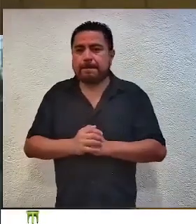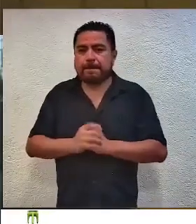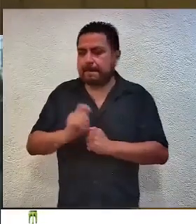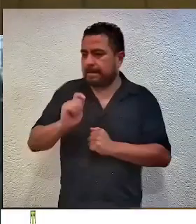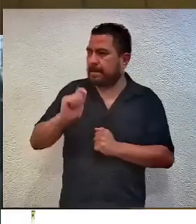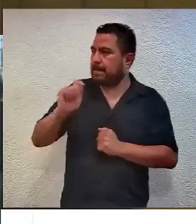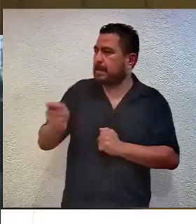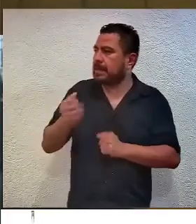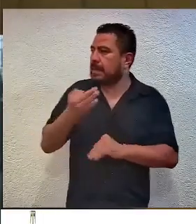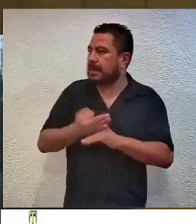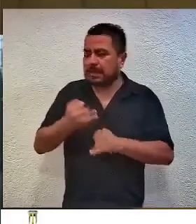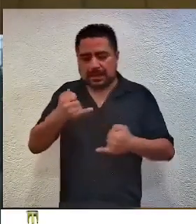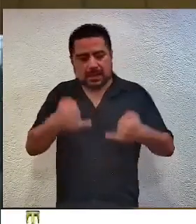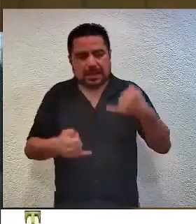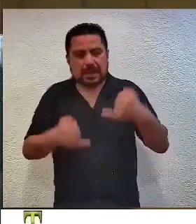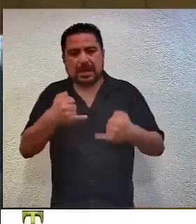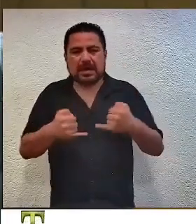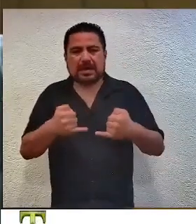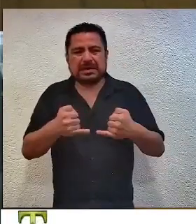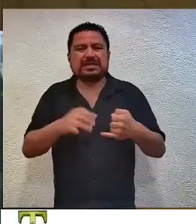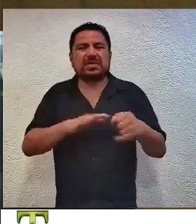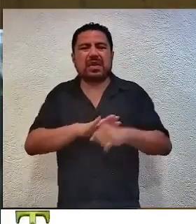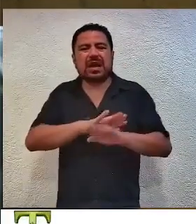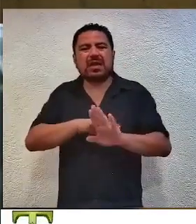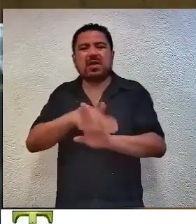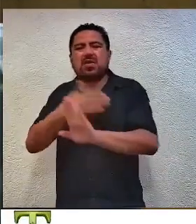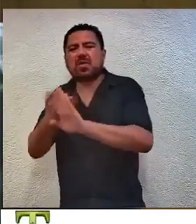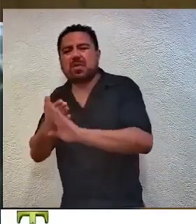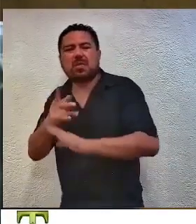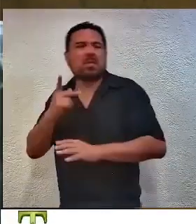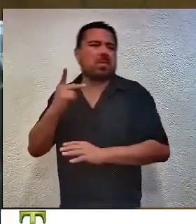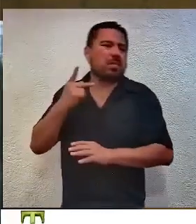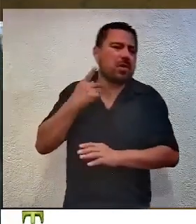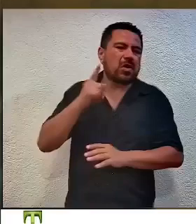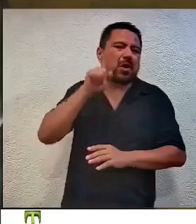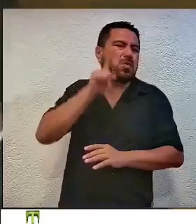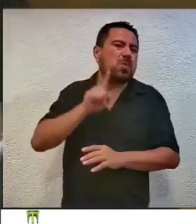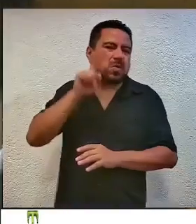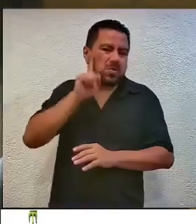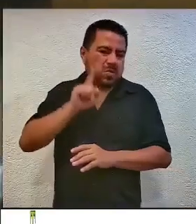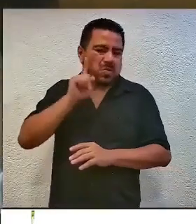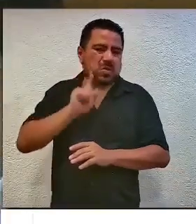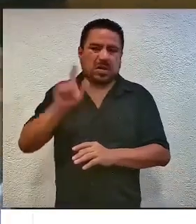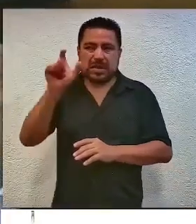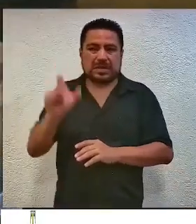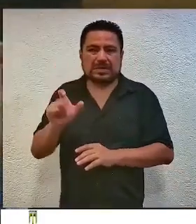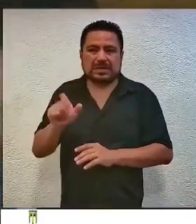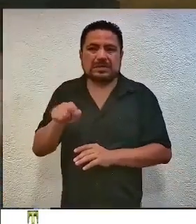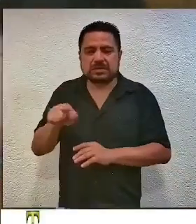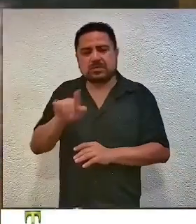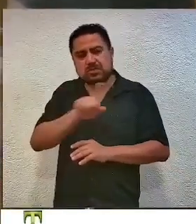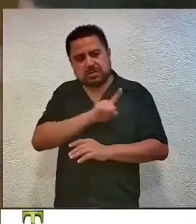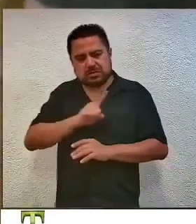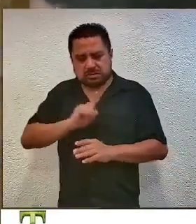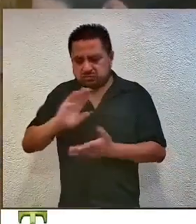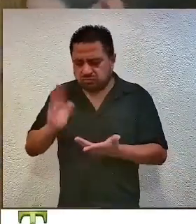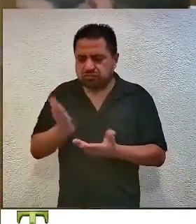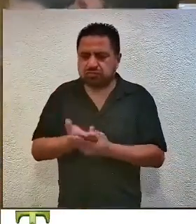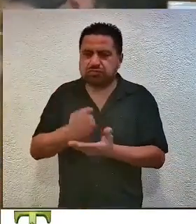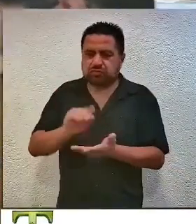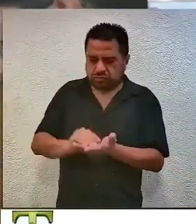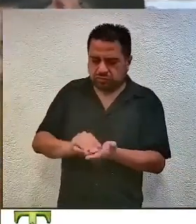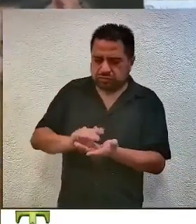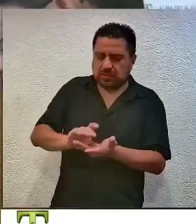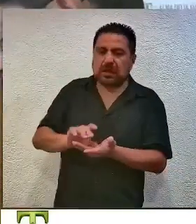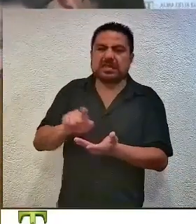de este Tribunal Electoral que, tratándose de violencia política contra las mujeres en razón de género, hemos remitido los expedientes para